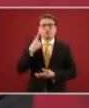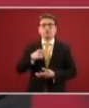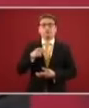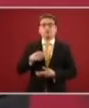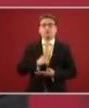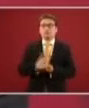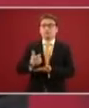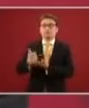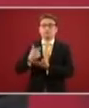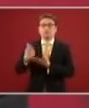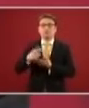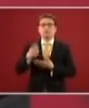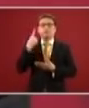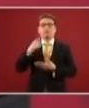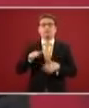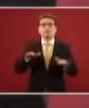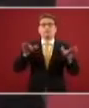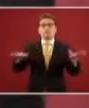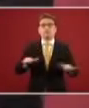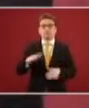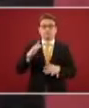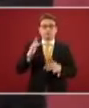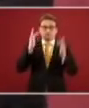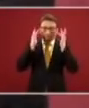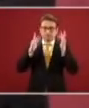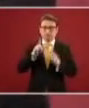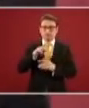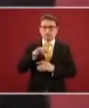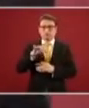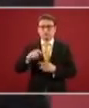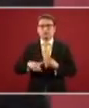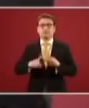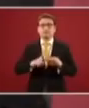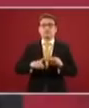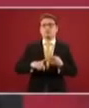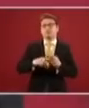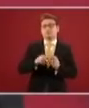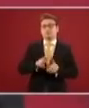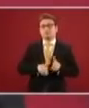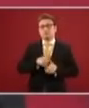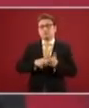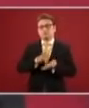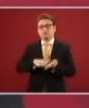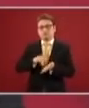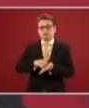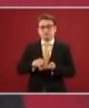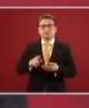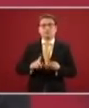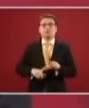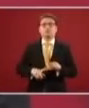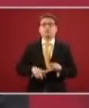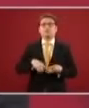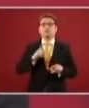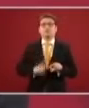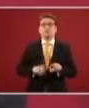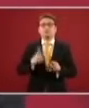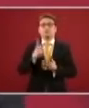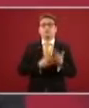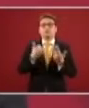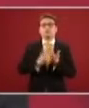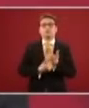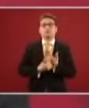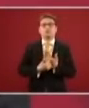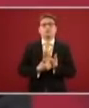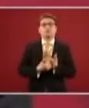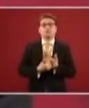alguien critica que tiene este derecho de la libre expresión, para él son adversarios. Lo dijo así de abierto. Y bueno,